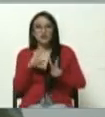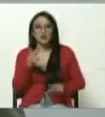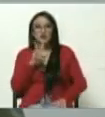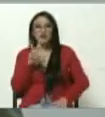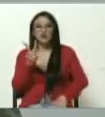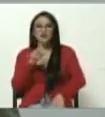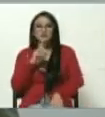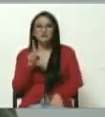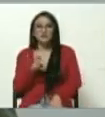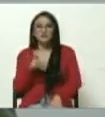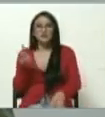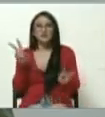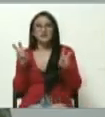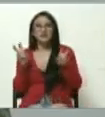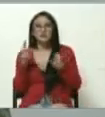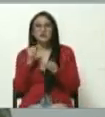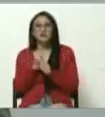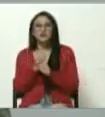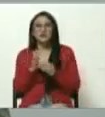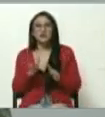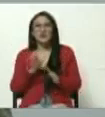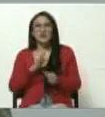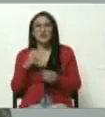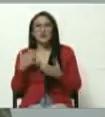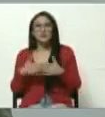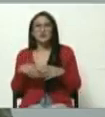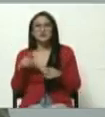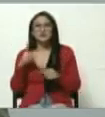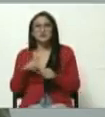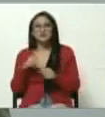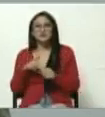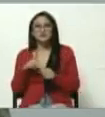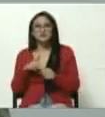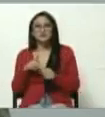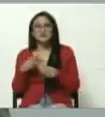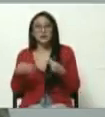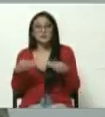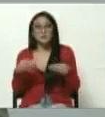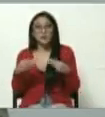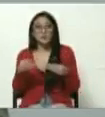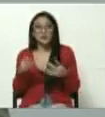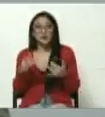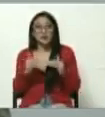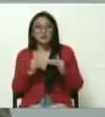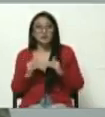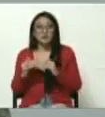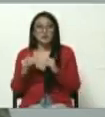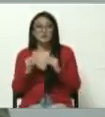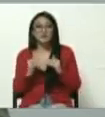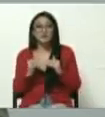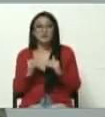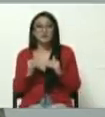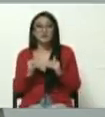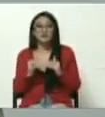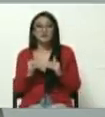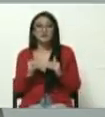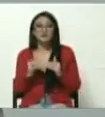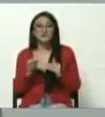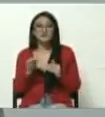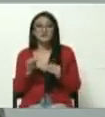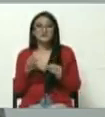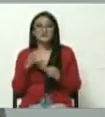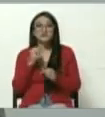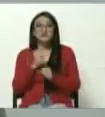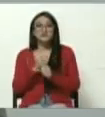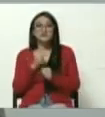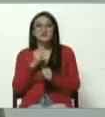relación al tema de los trabajadores de Monómeros, su estabilidad, por supuesto, su apego a lo que es con